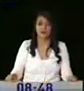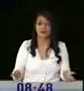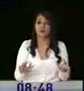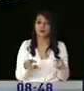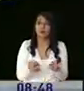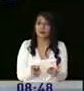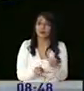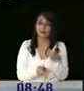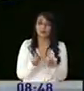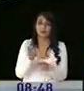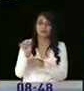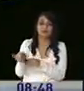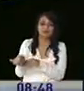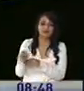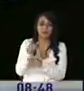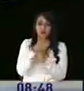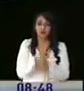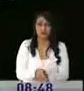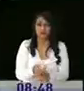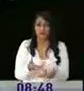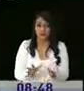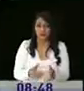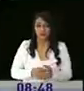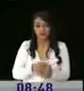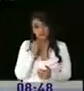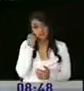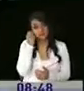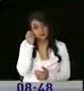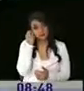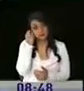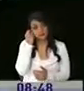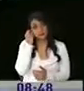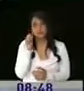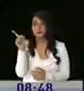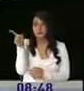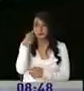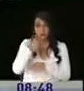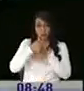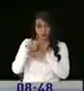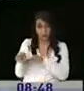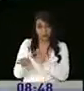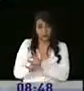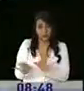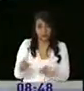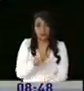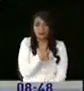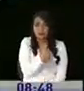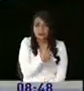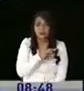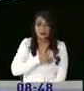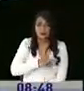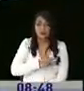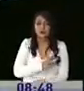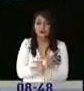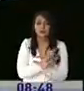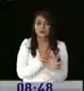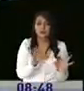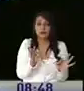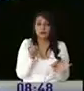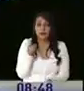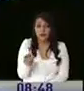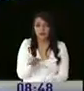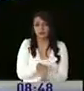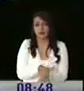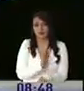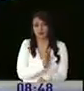desidia de nosotros también porque no solamente es cuestión de que las autoridades limpien las alcantarillas es cuestión de crear una conciencia Ese es el producto de